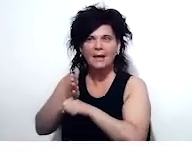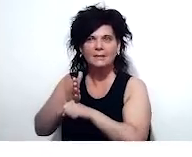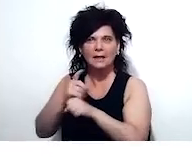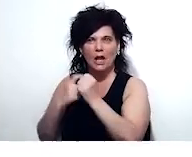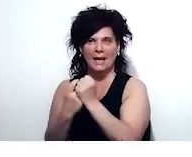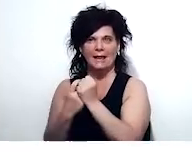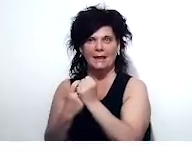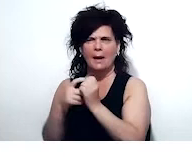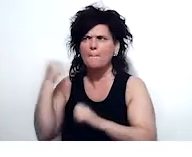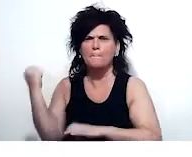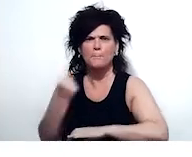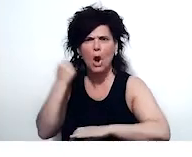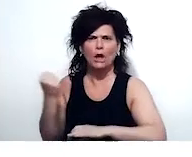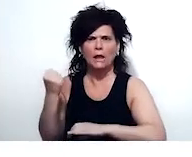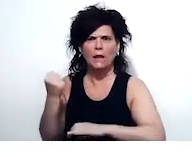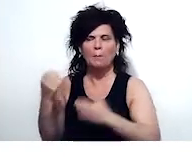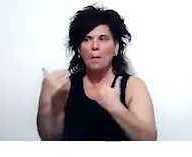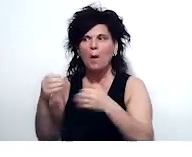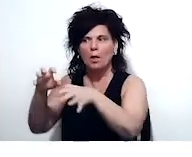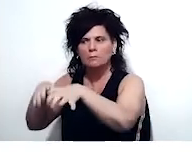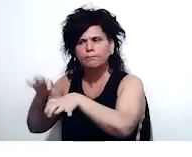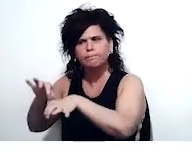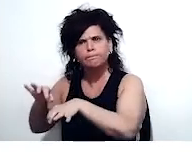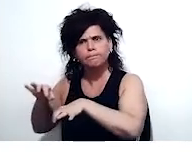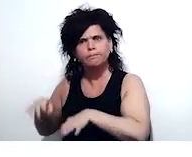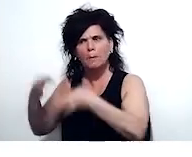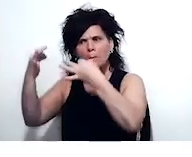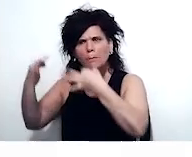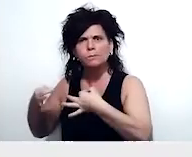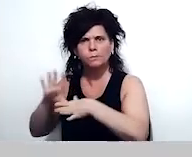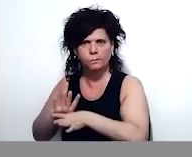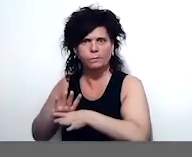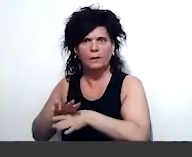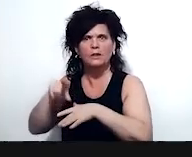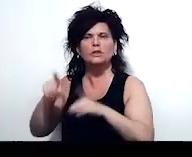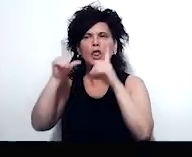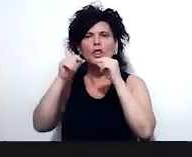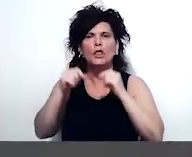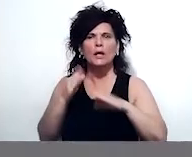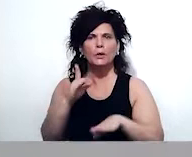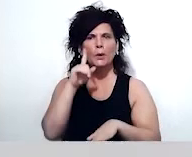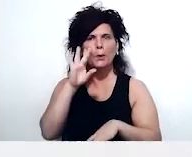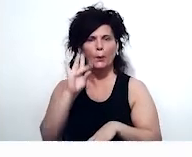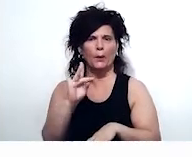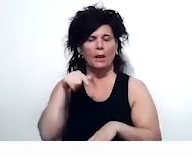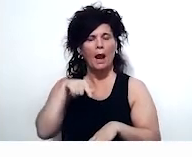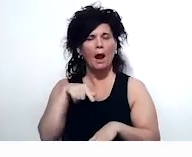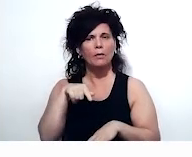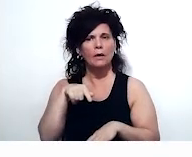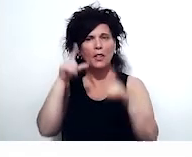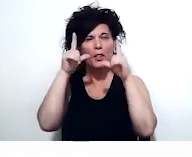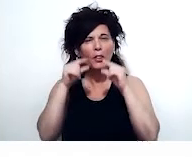súper importante para el desarrollo de la agricultura de precisión. Estos datos son de CEPAL y del BID. Ahora tengo otros datos también